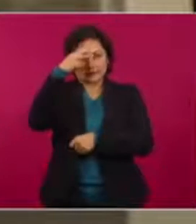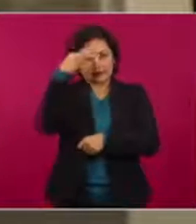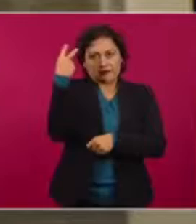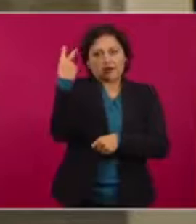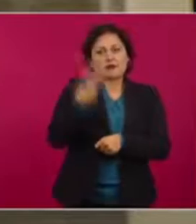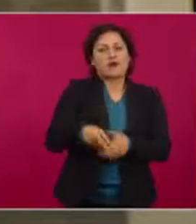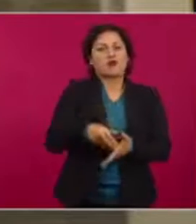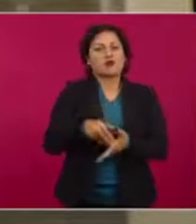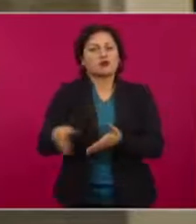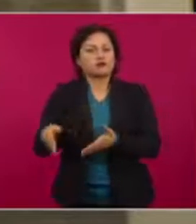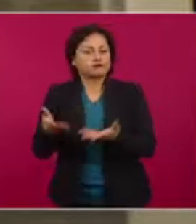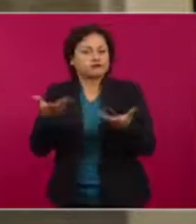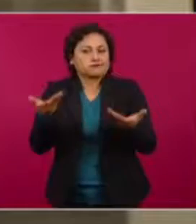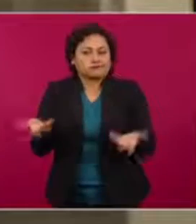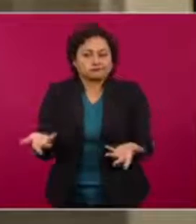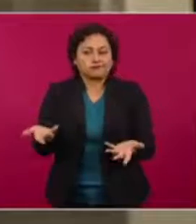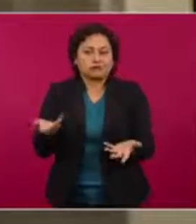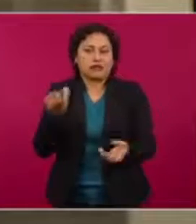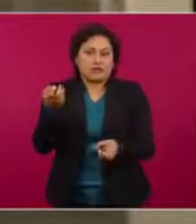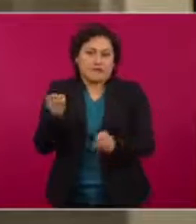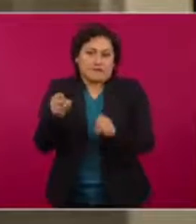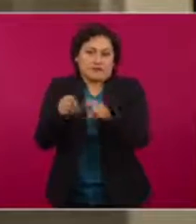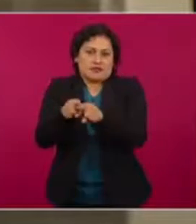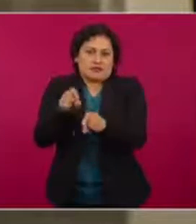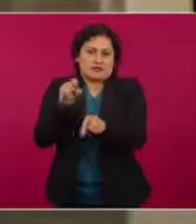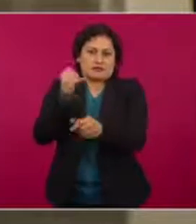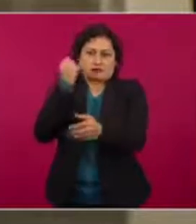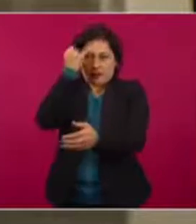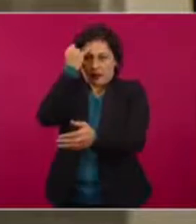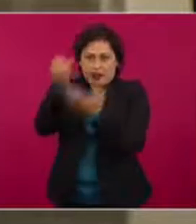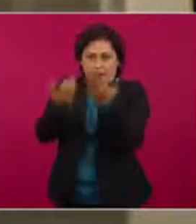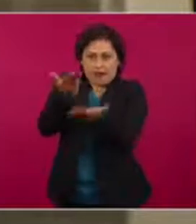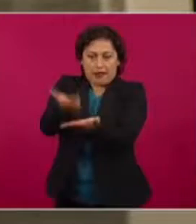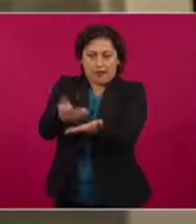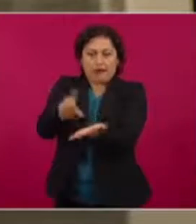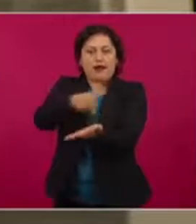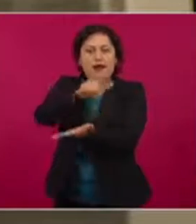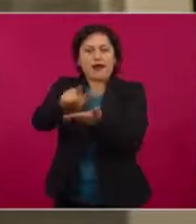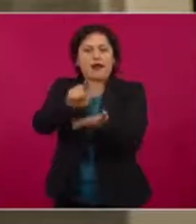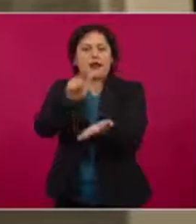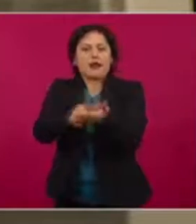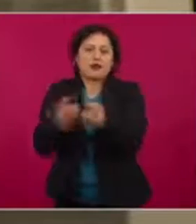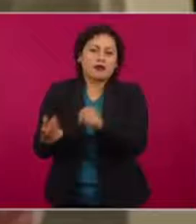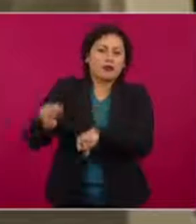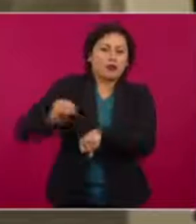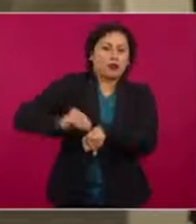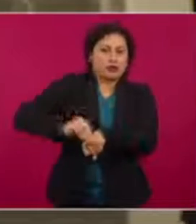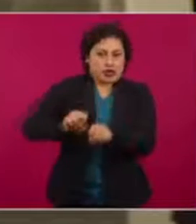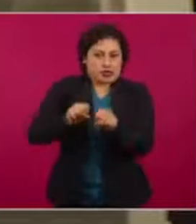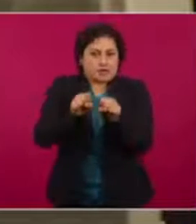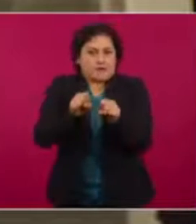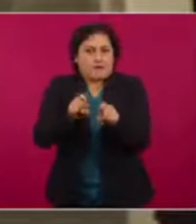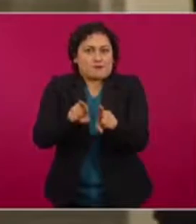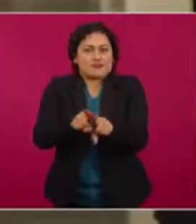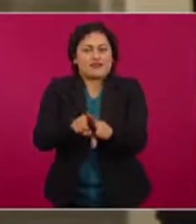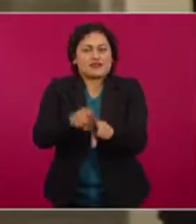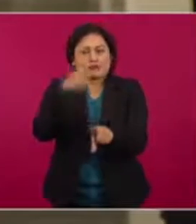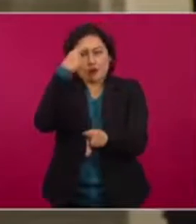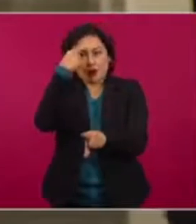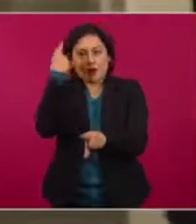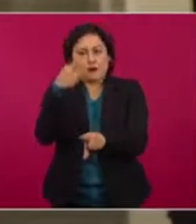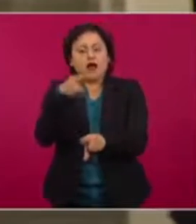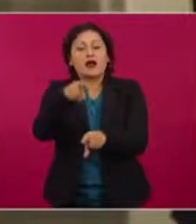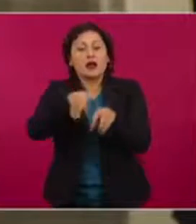bueno, pues promover que a lo mejor en esta misma ley ya se prevea, ojalá y pues se pueda también, pues que parte de la publicidad